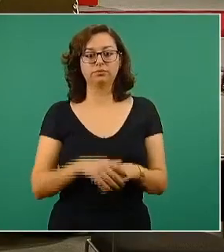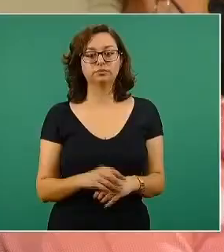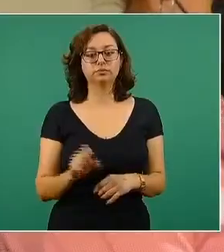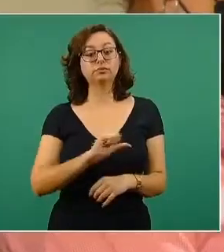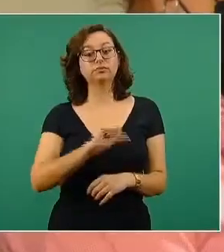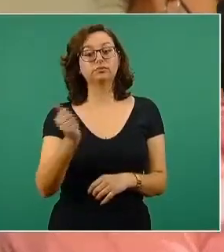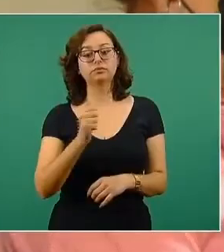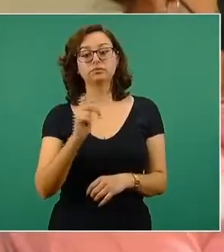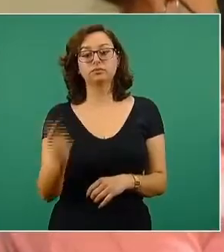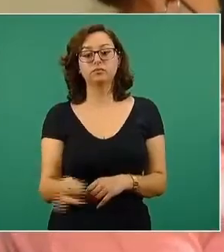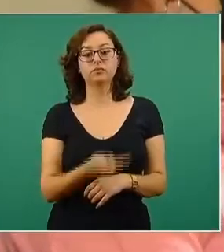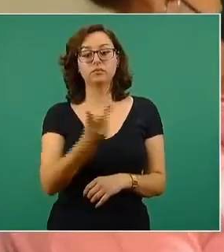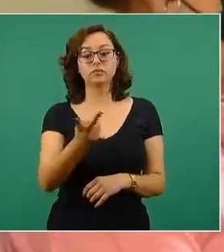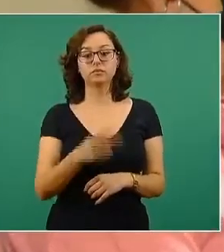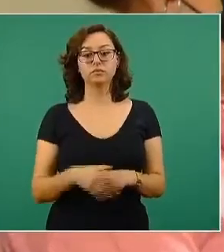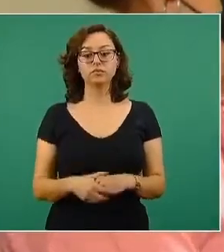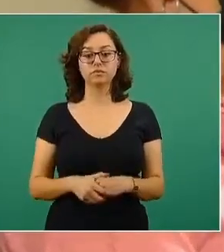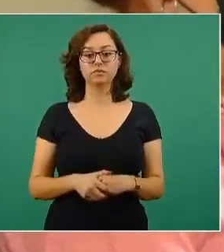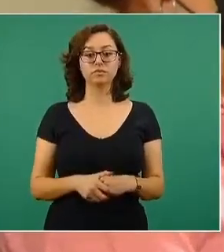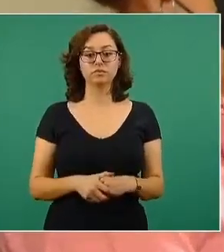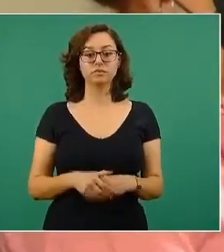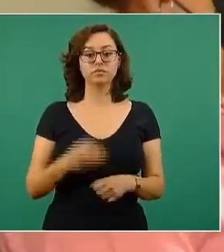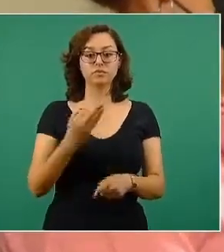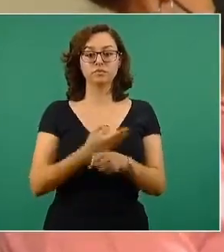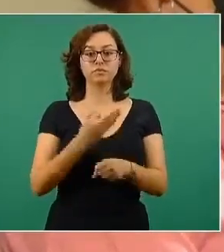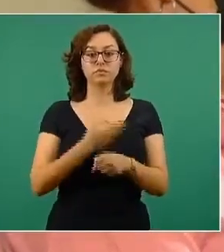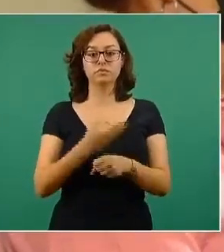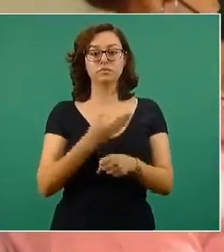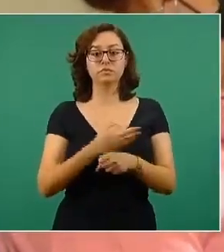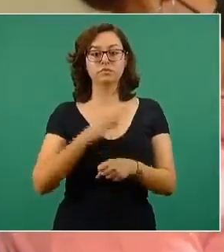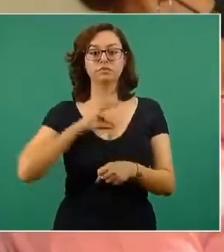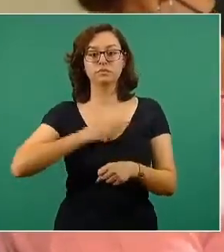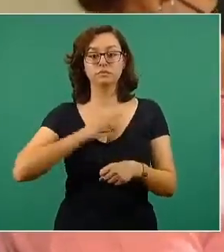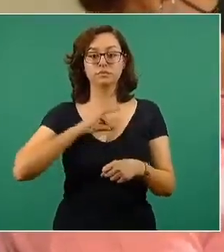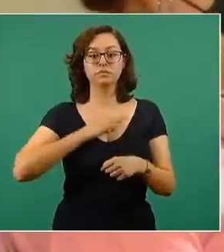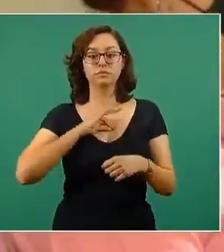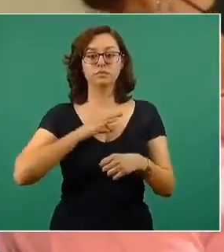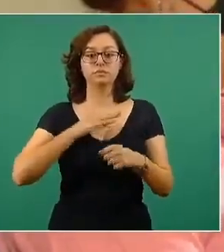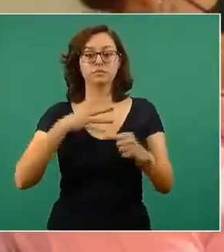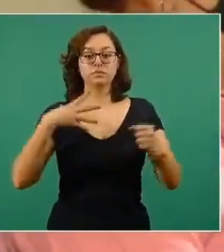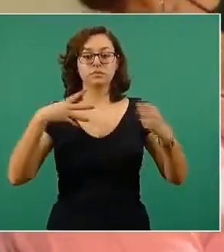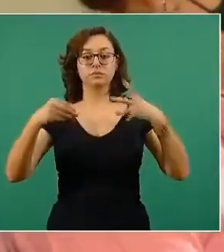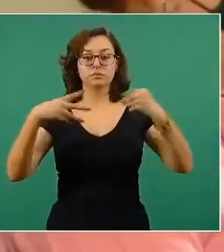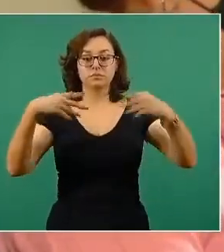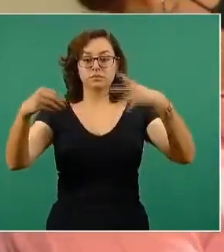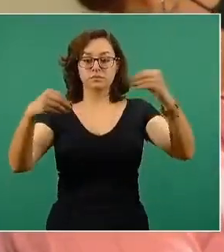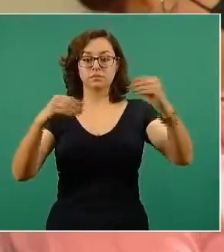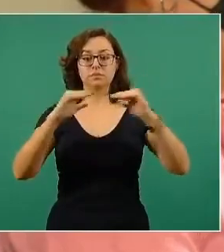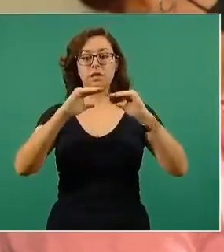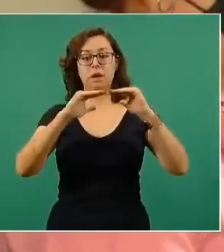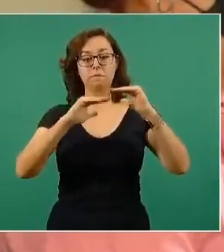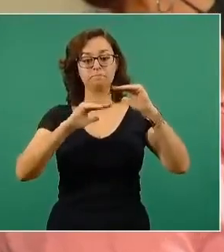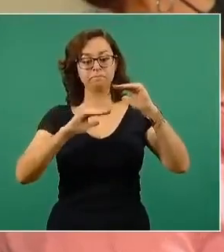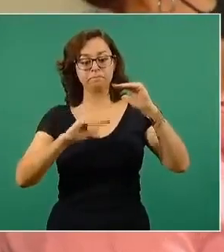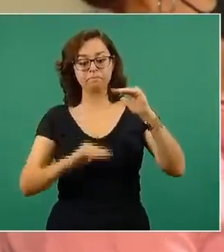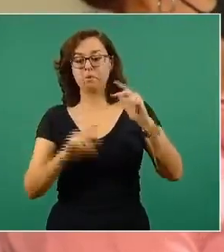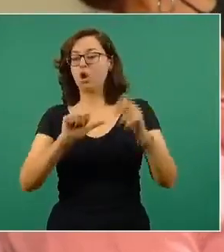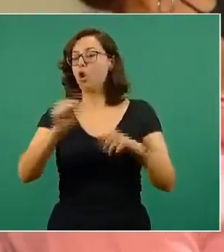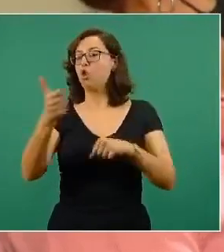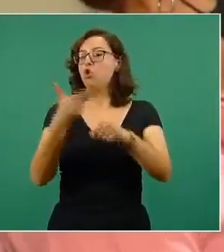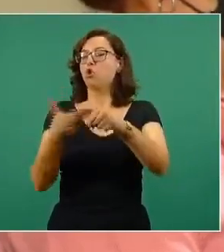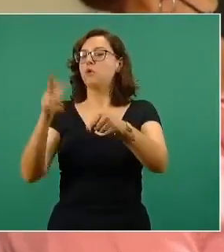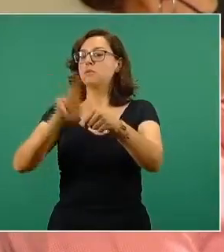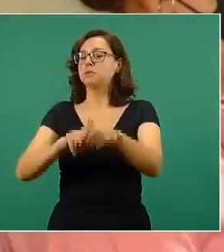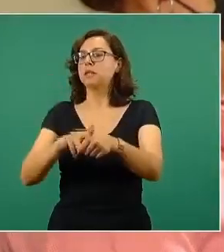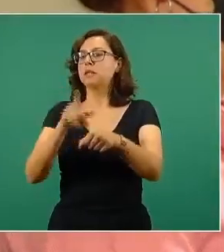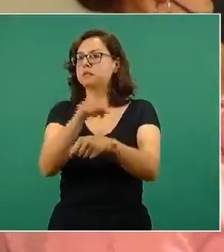es sobre la epidemia va a la baja. ¿Cómo va la situación de la reconversión de los hospitales? ¿Y el acuerdo